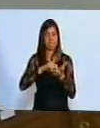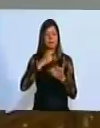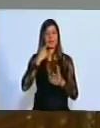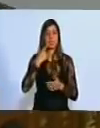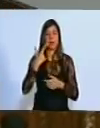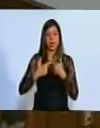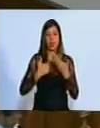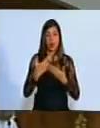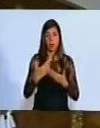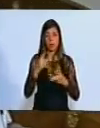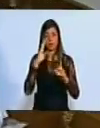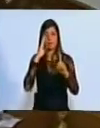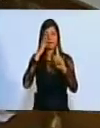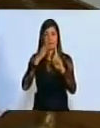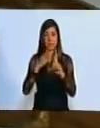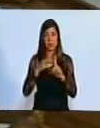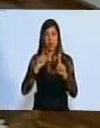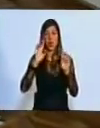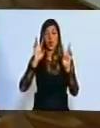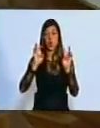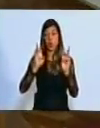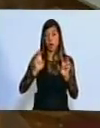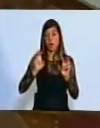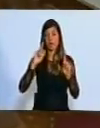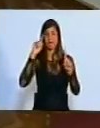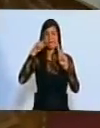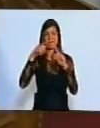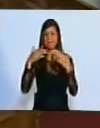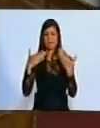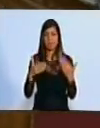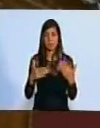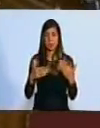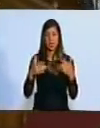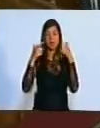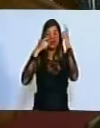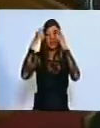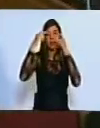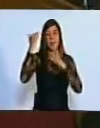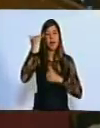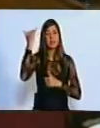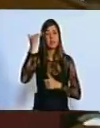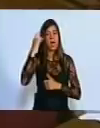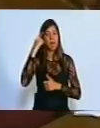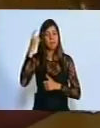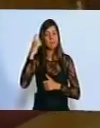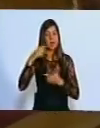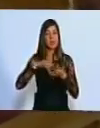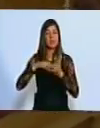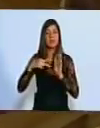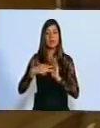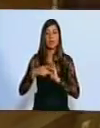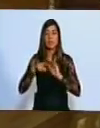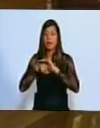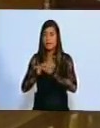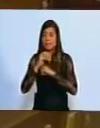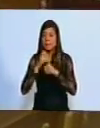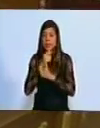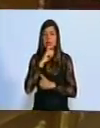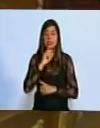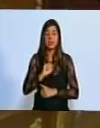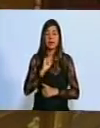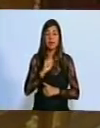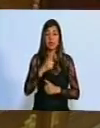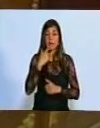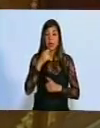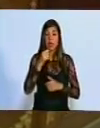construido una ruta original hacia lo que el comandante denominaba la utopía concreta robinsoniana o la